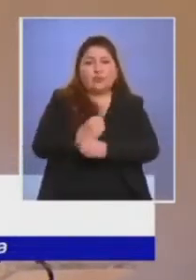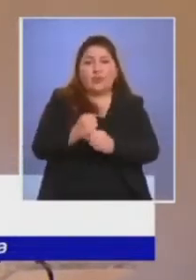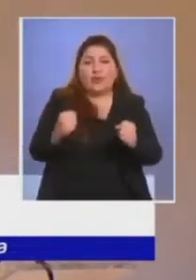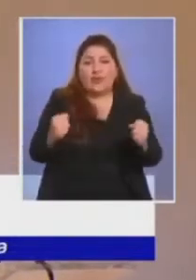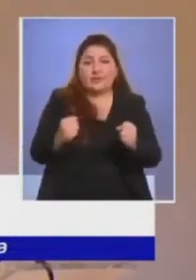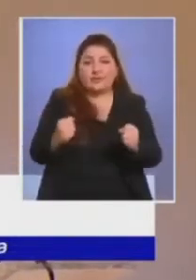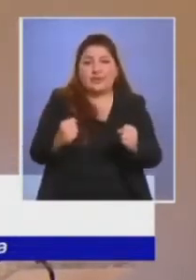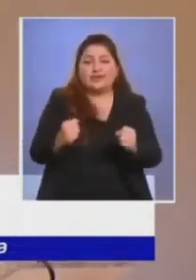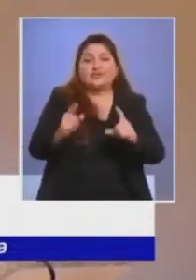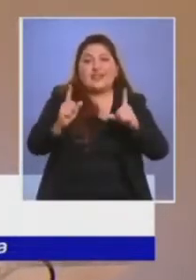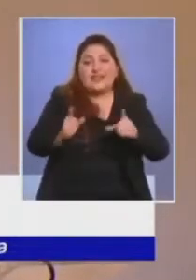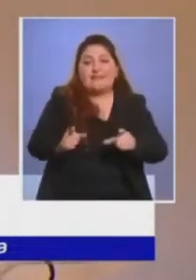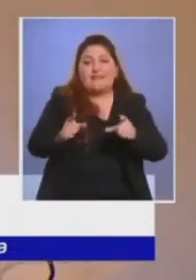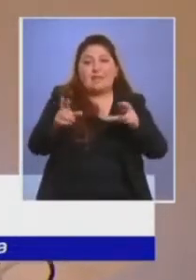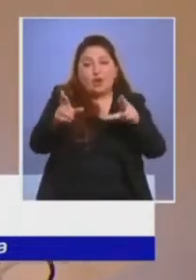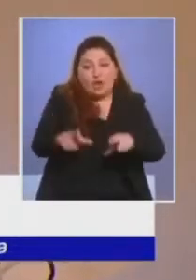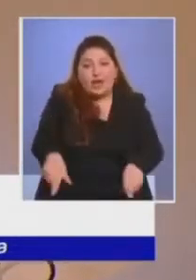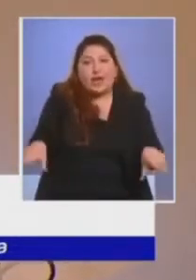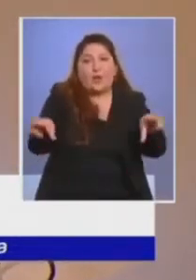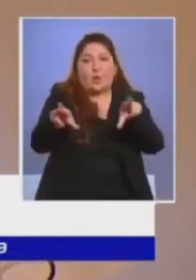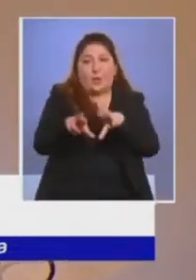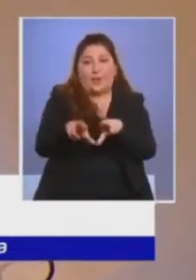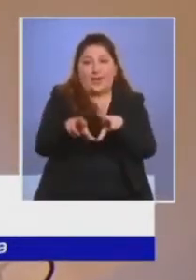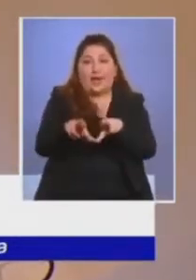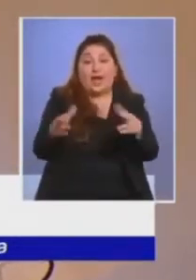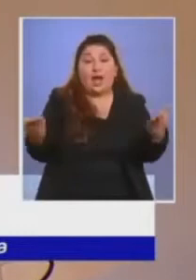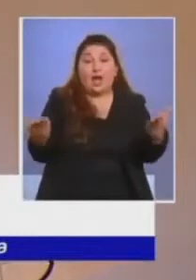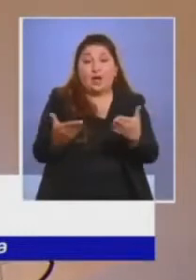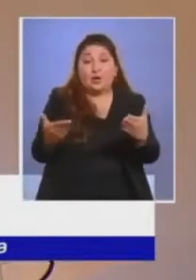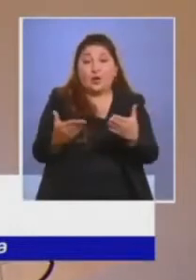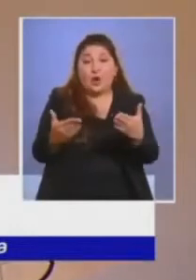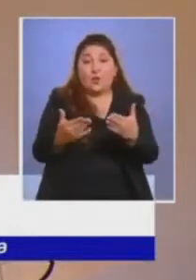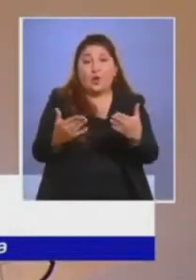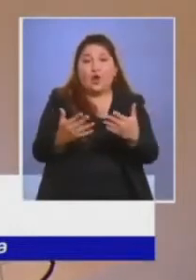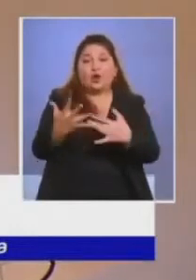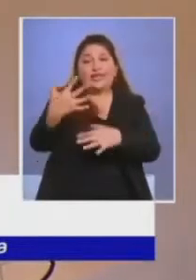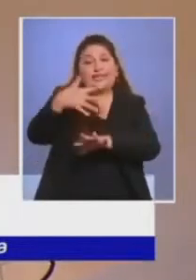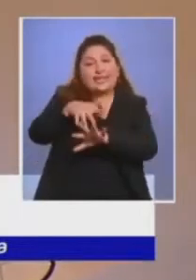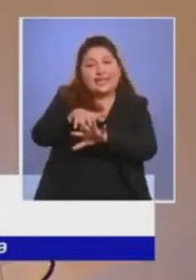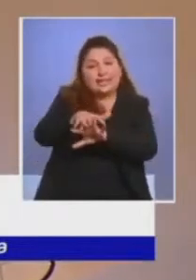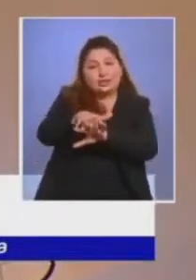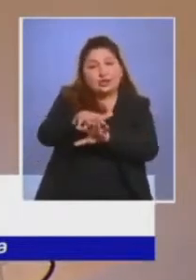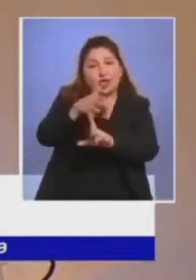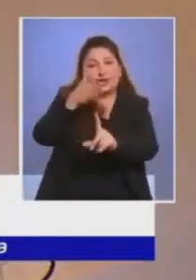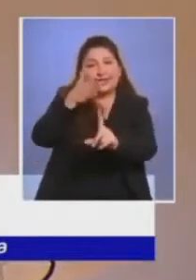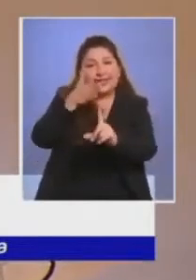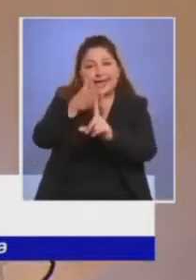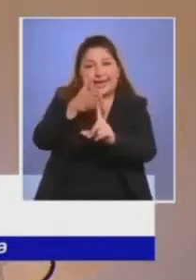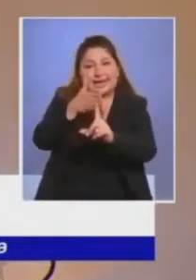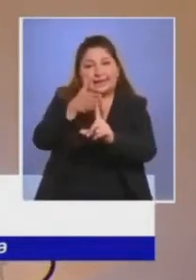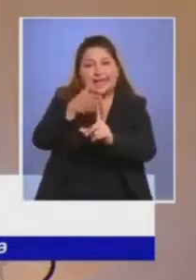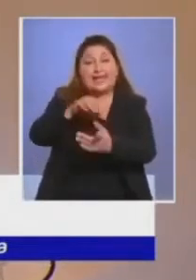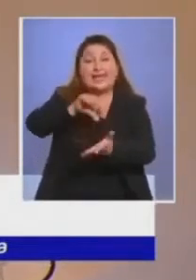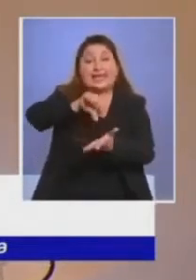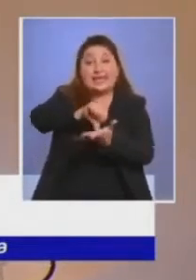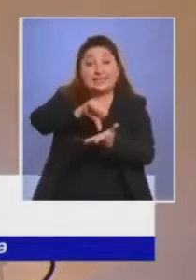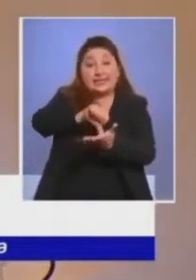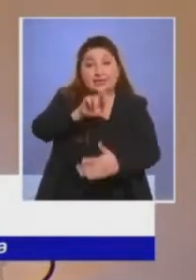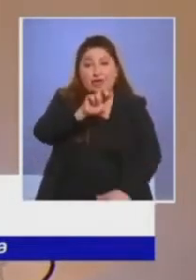que recuperarlo. ¿Cómo los recuperamos? Con una integración directa, con el trabajo desde los centros de padres,